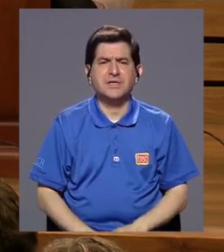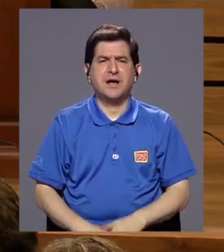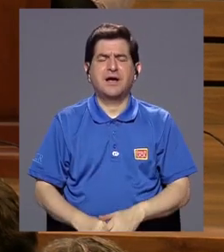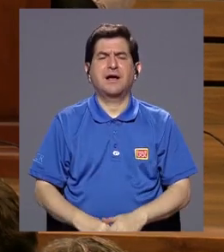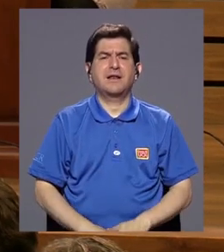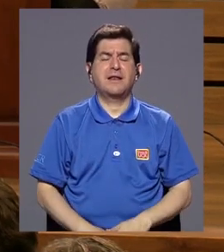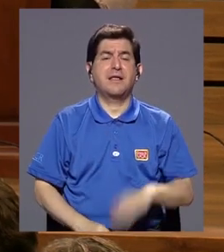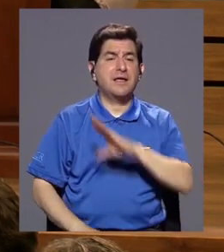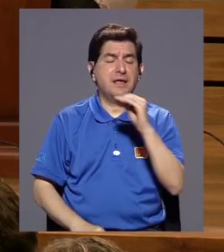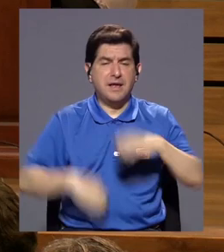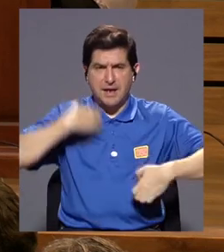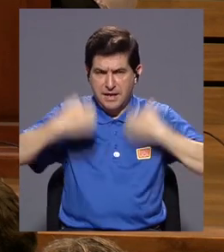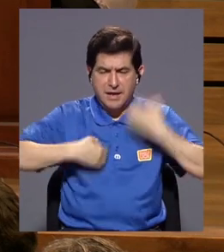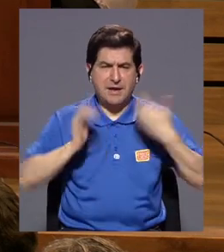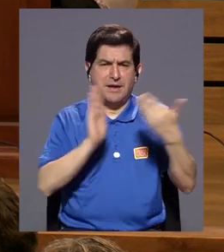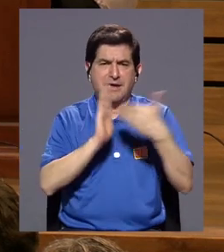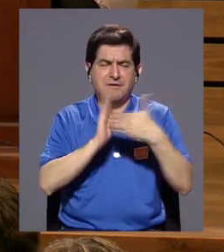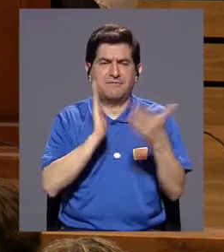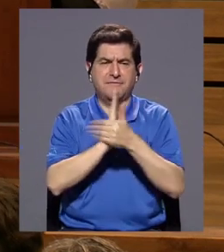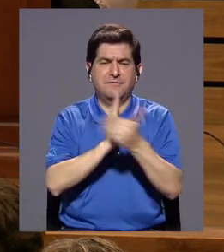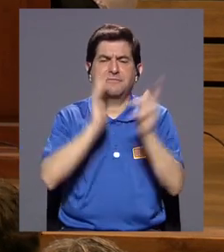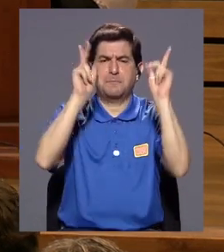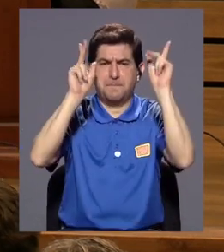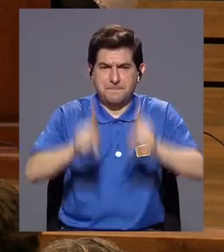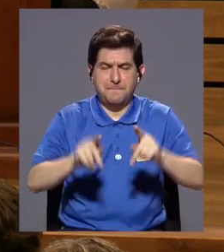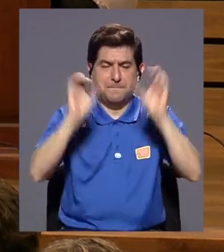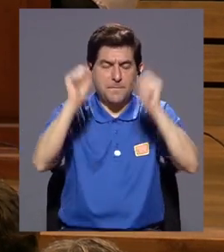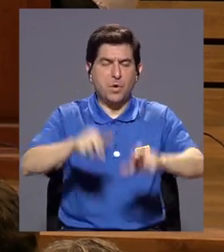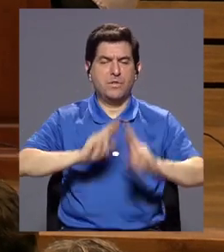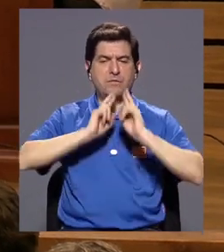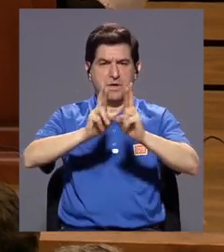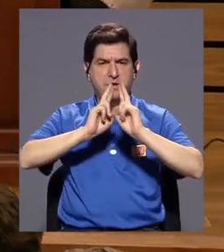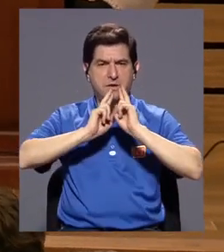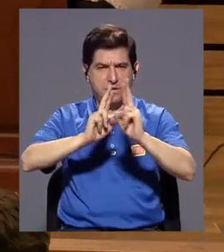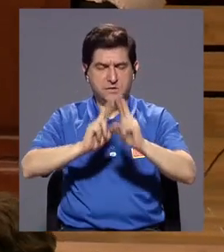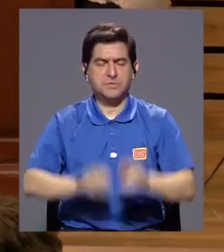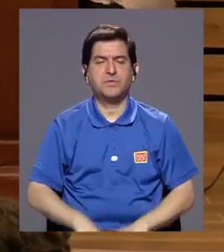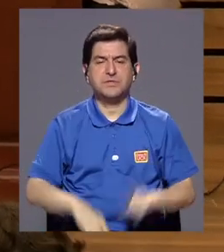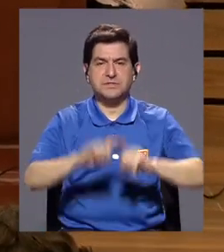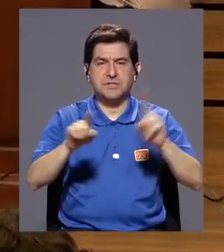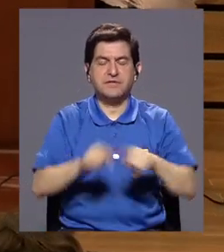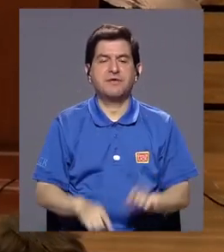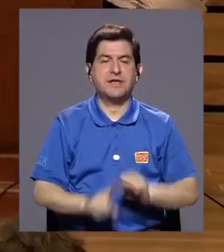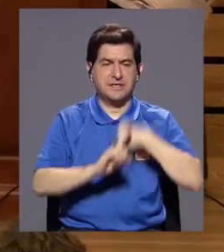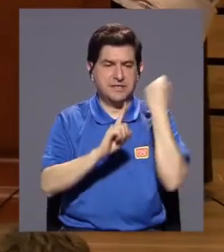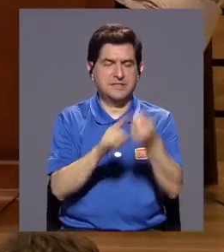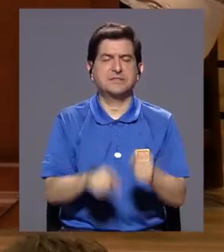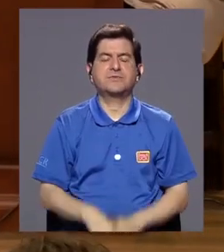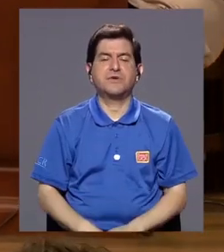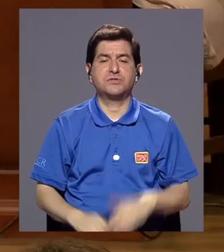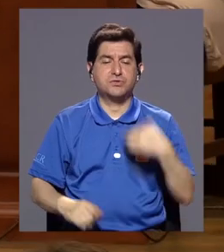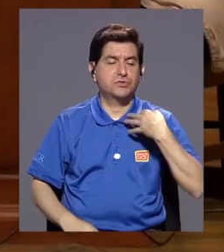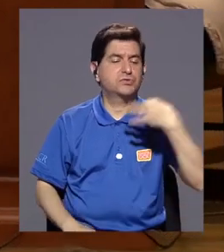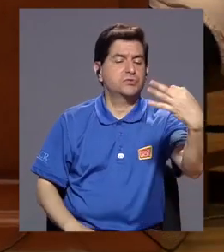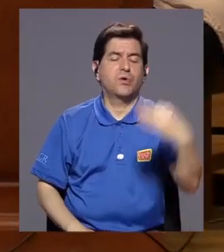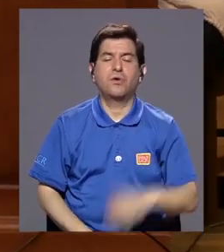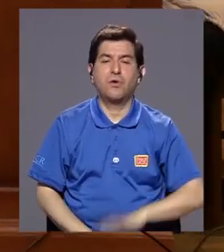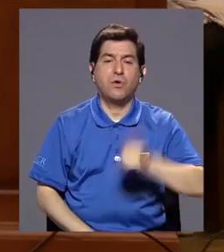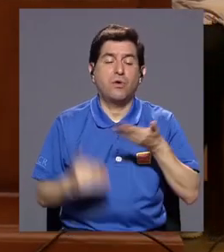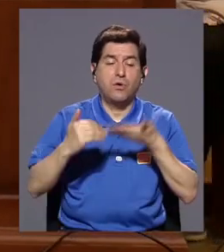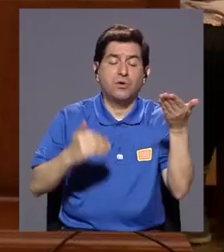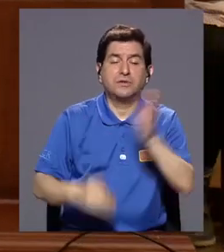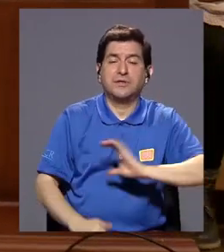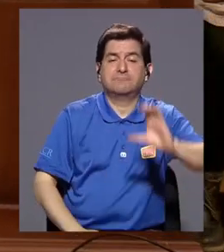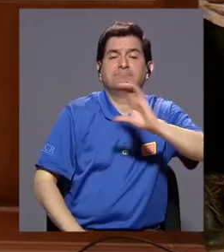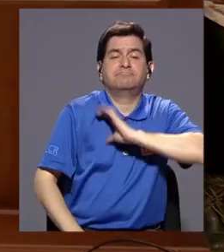interfieren con la capacidad de las personas para responder a las demandas cotidianas. Otro de los elementos característicos